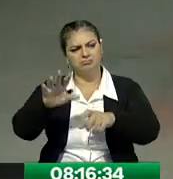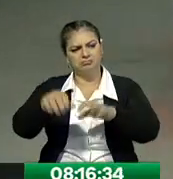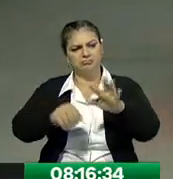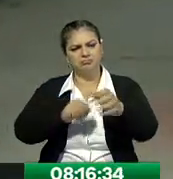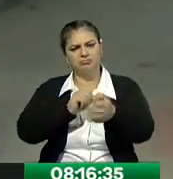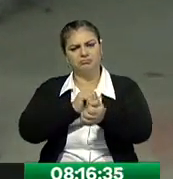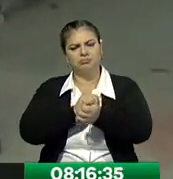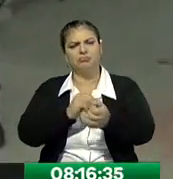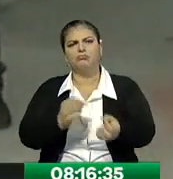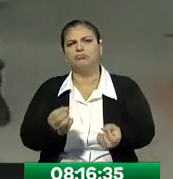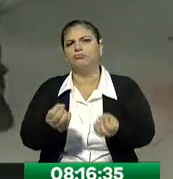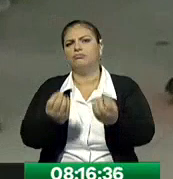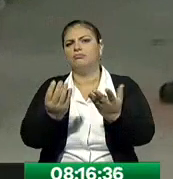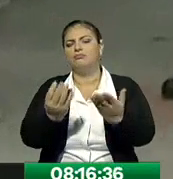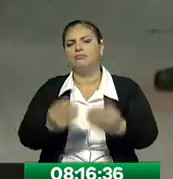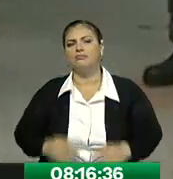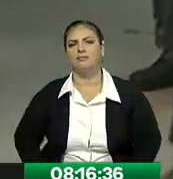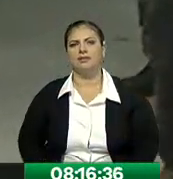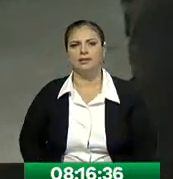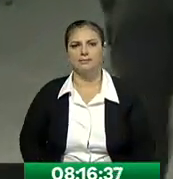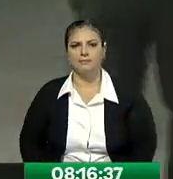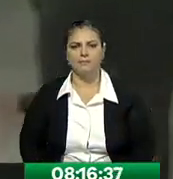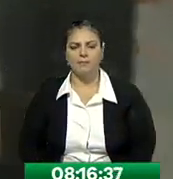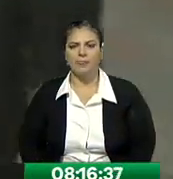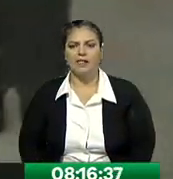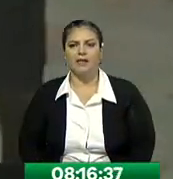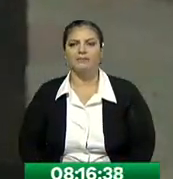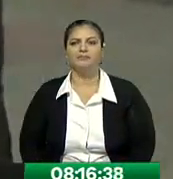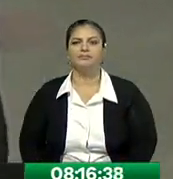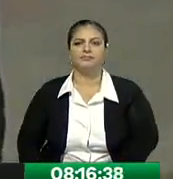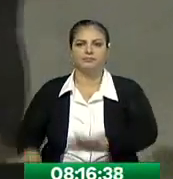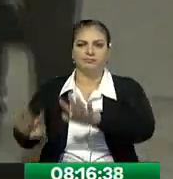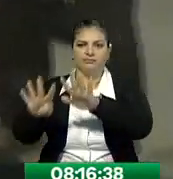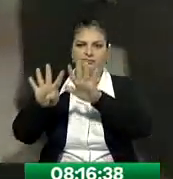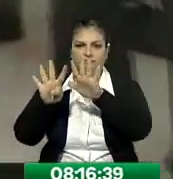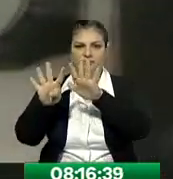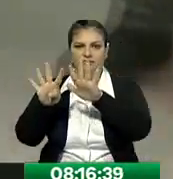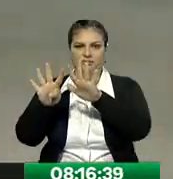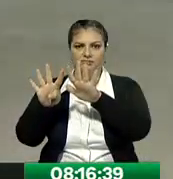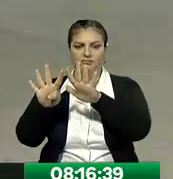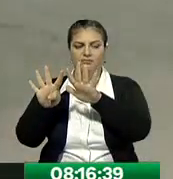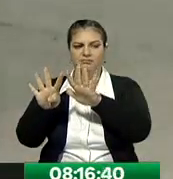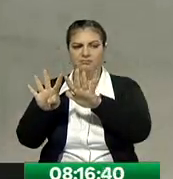se han capturado a otras personas.